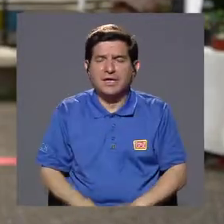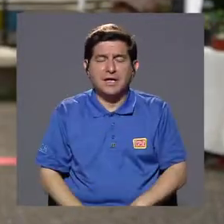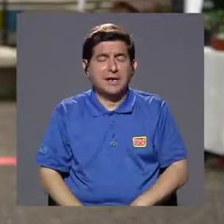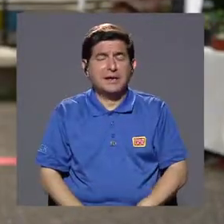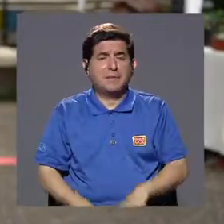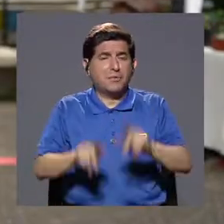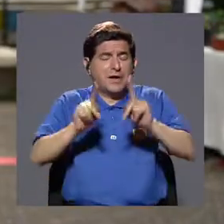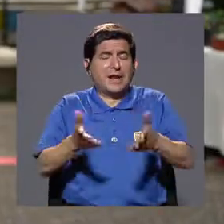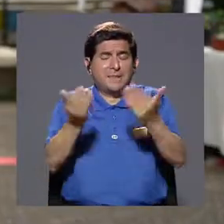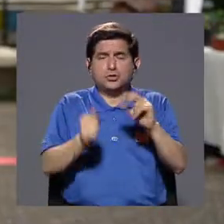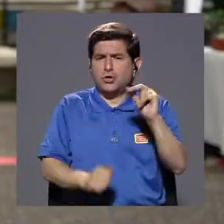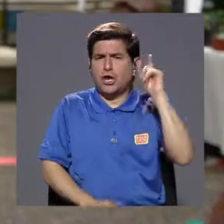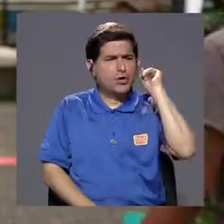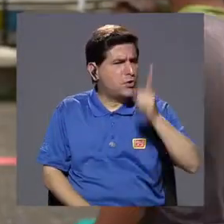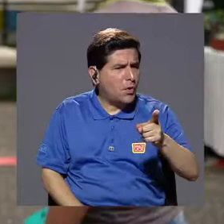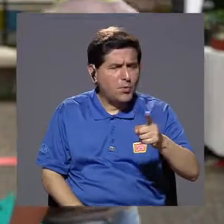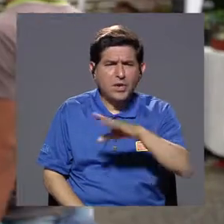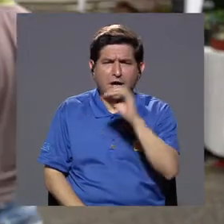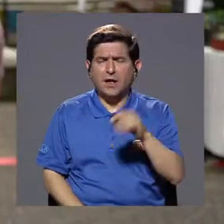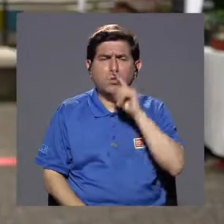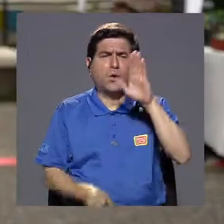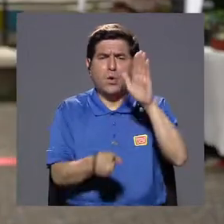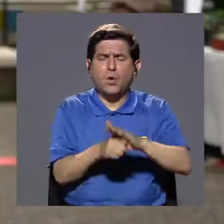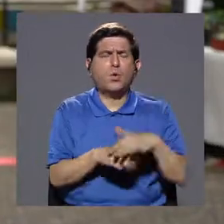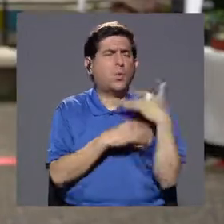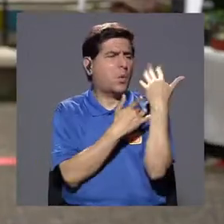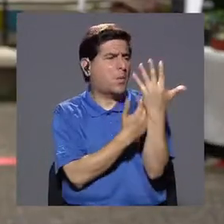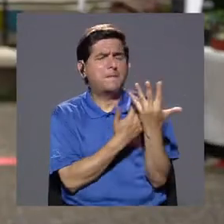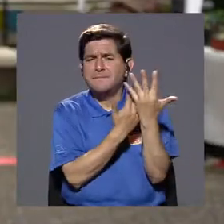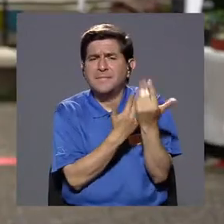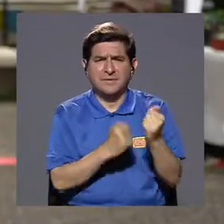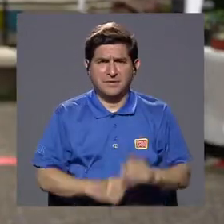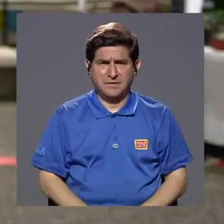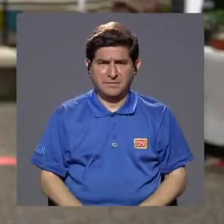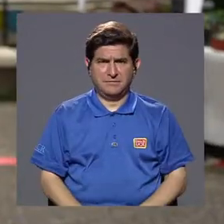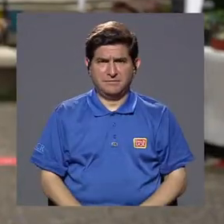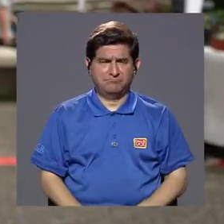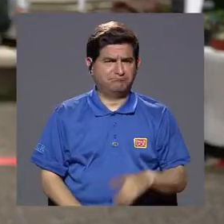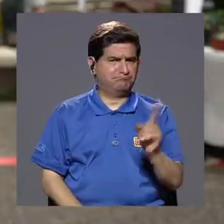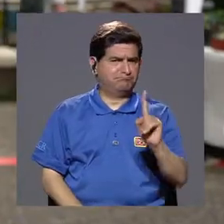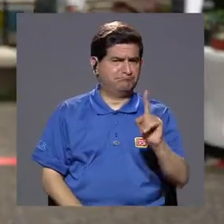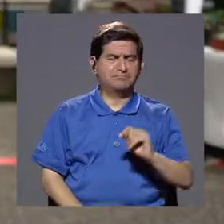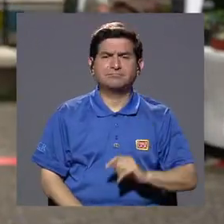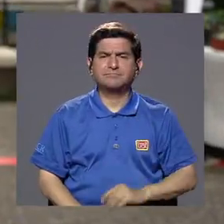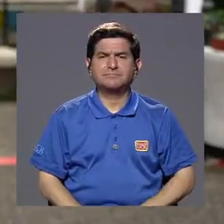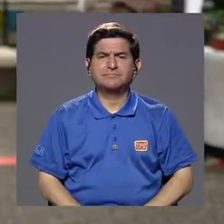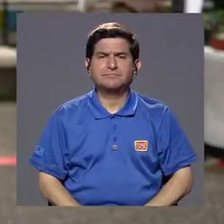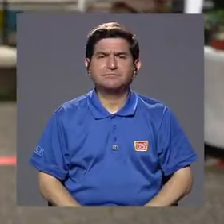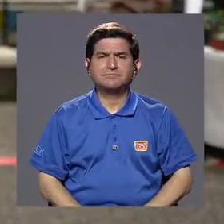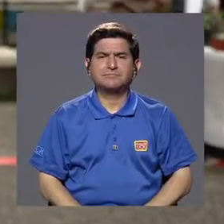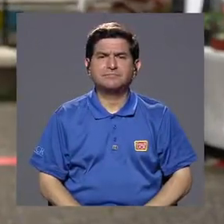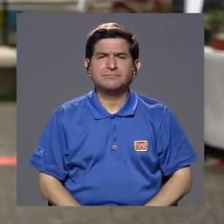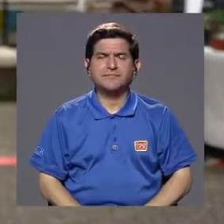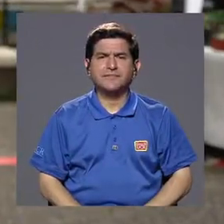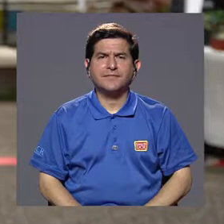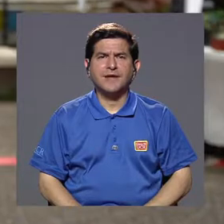porque quiere no por obligación no podrá cumplir alguna expectativa sino que